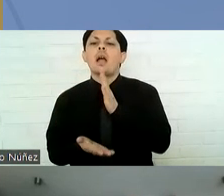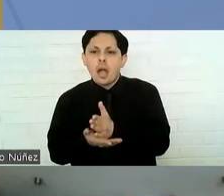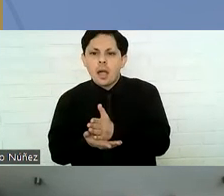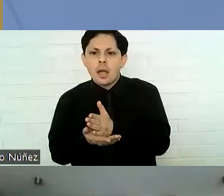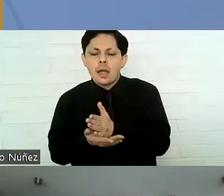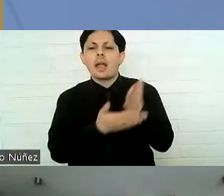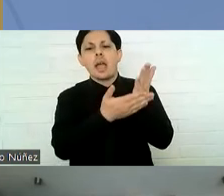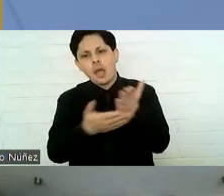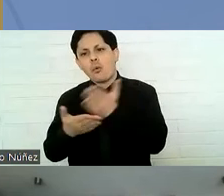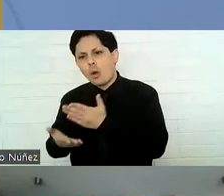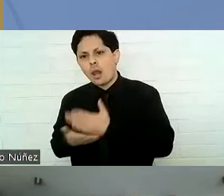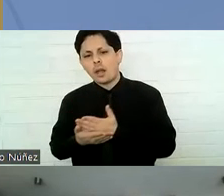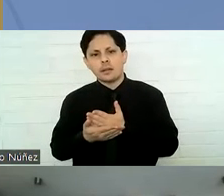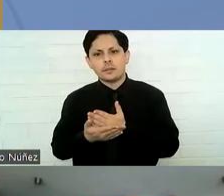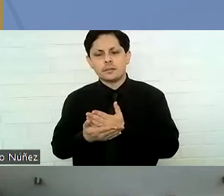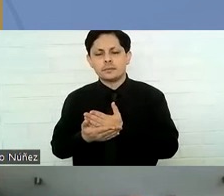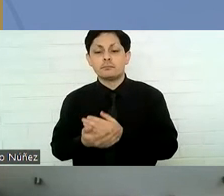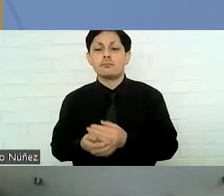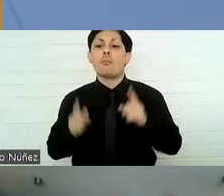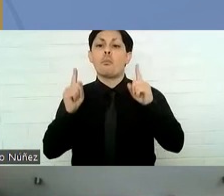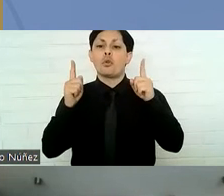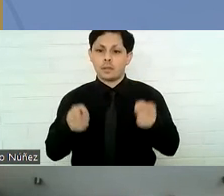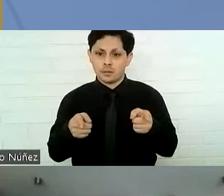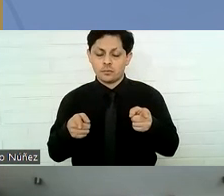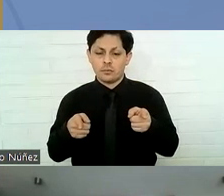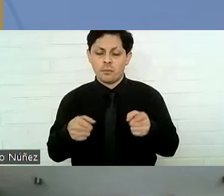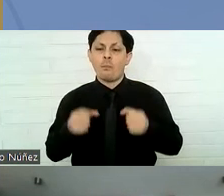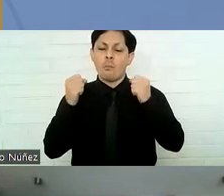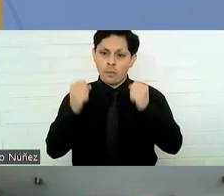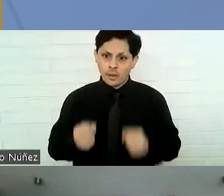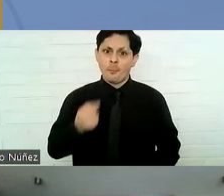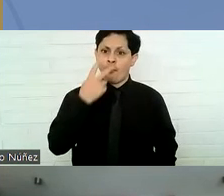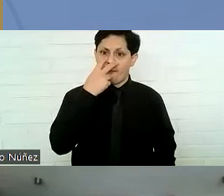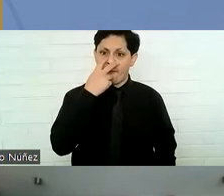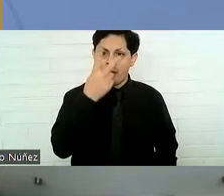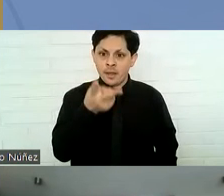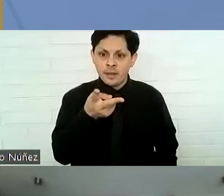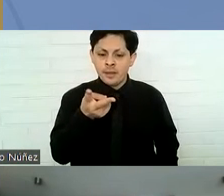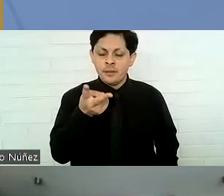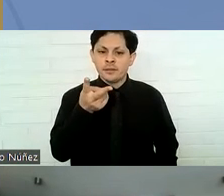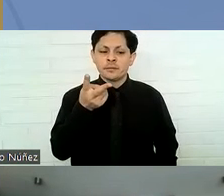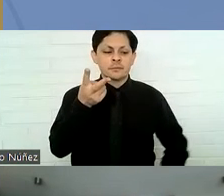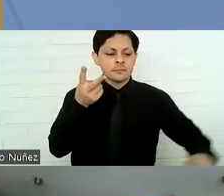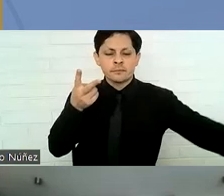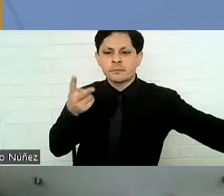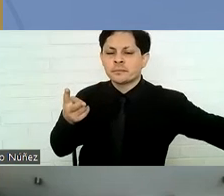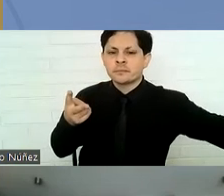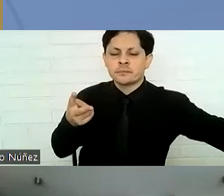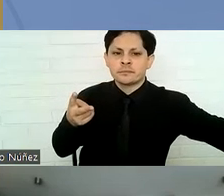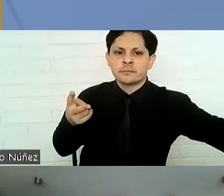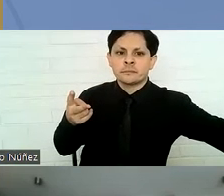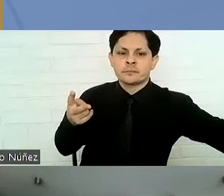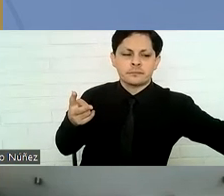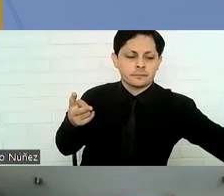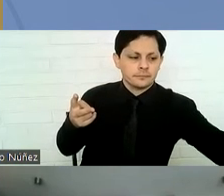educativas. Por lo tanto, podemos ver cómo hacen una interacción